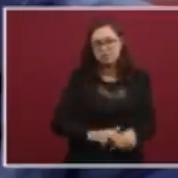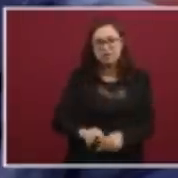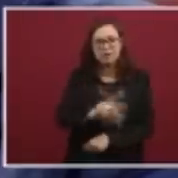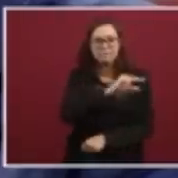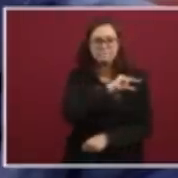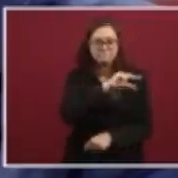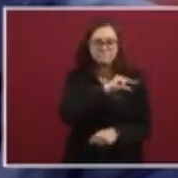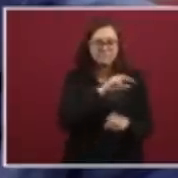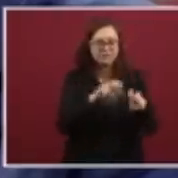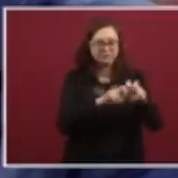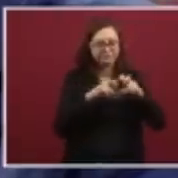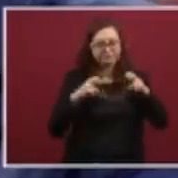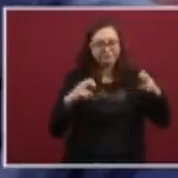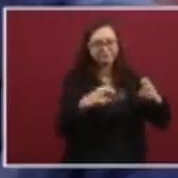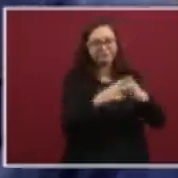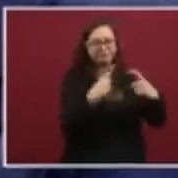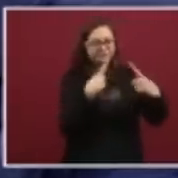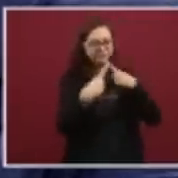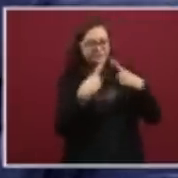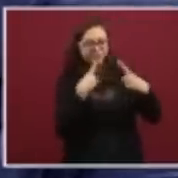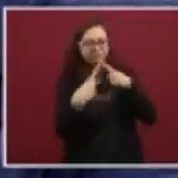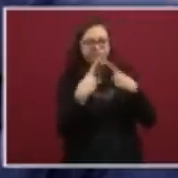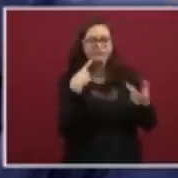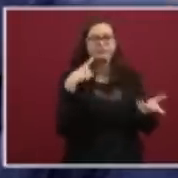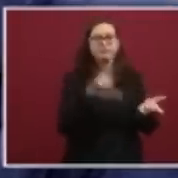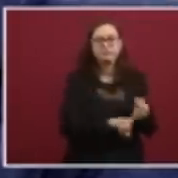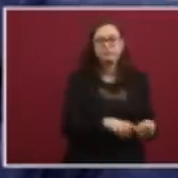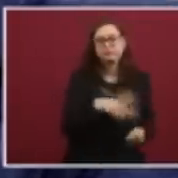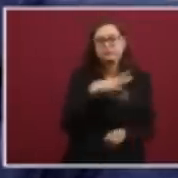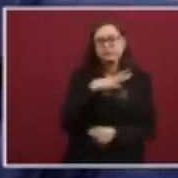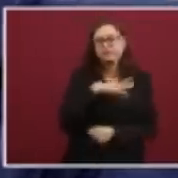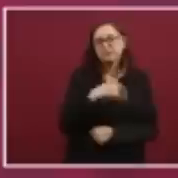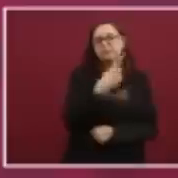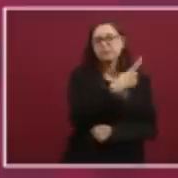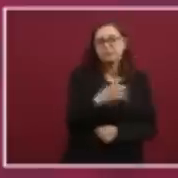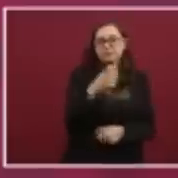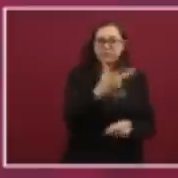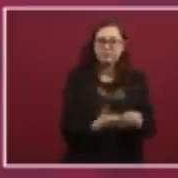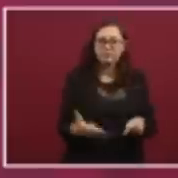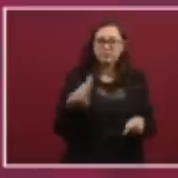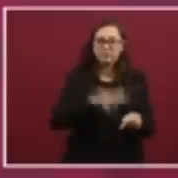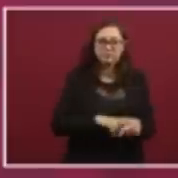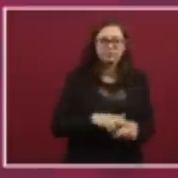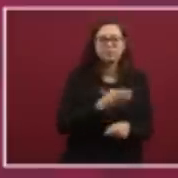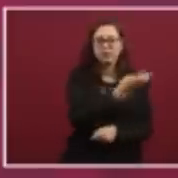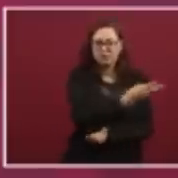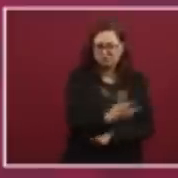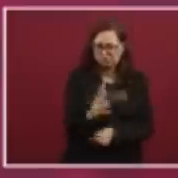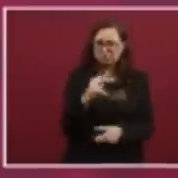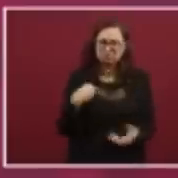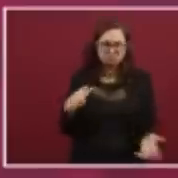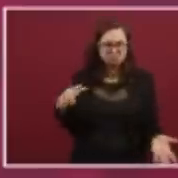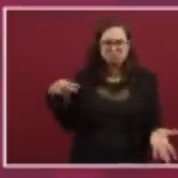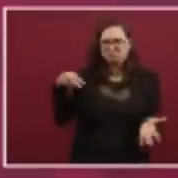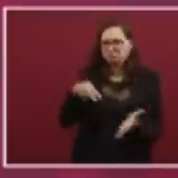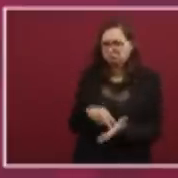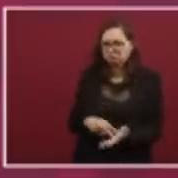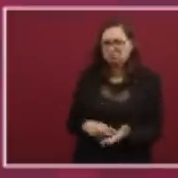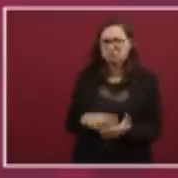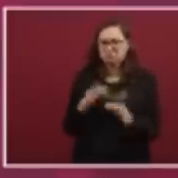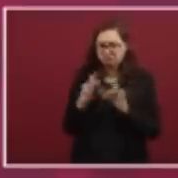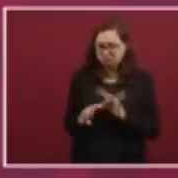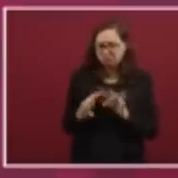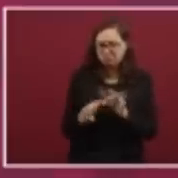Privados, donde están más de 100 hospitales, todos ellos muy presentes en su